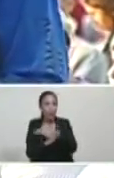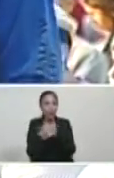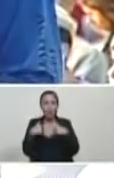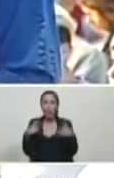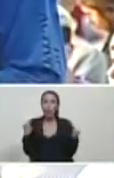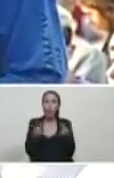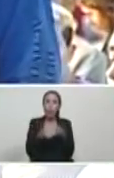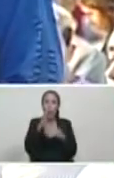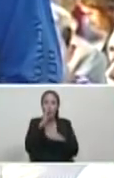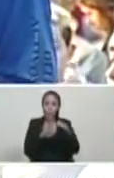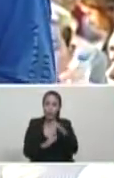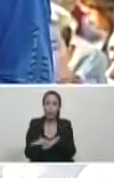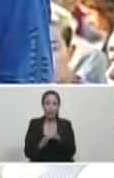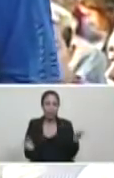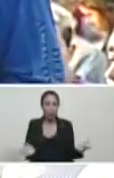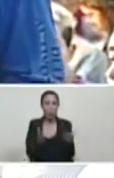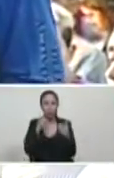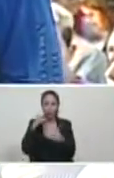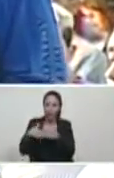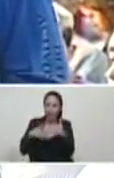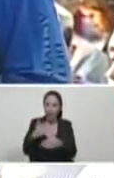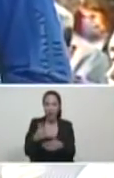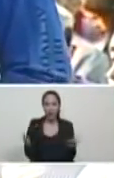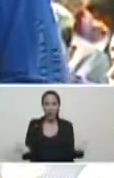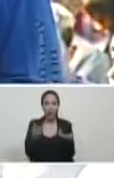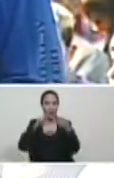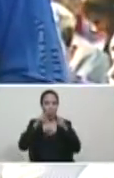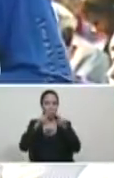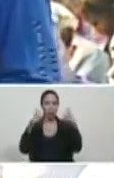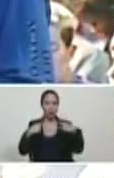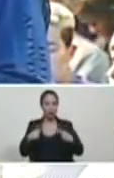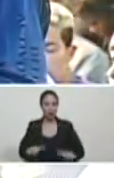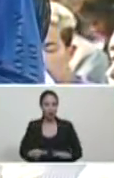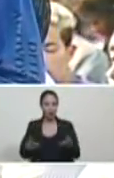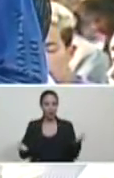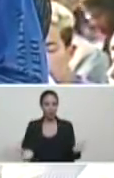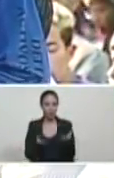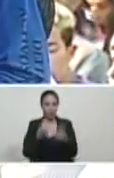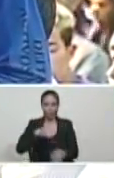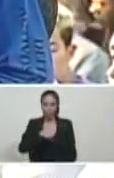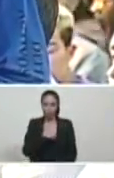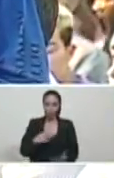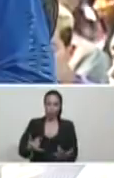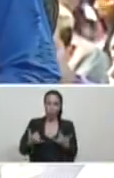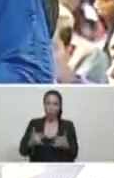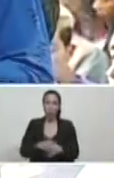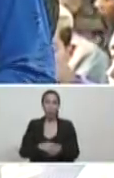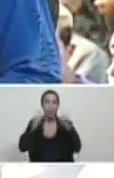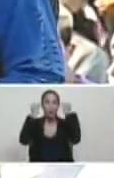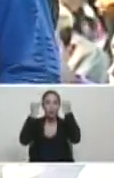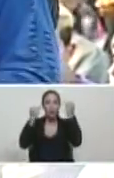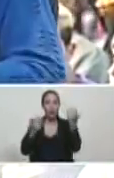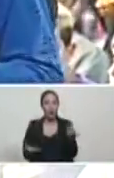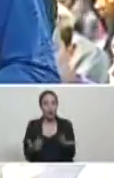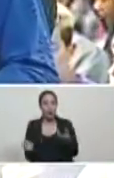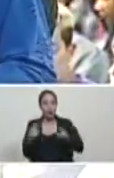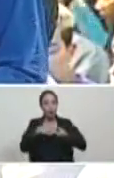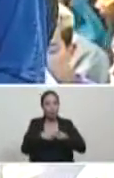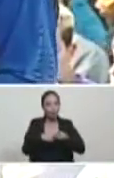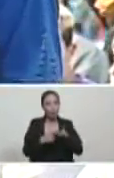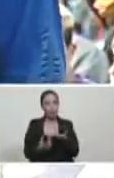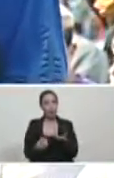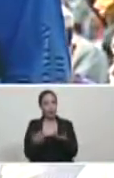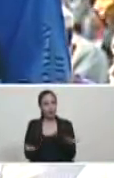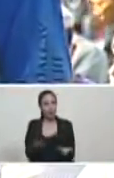que sigamos adelante, porque solo con la paz, solo nosotros generando políticas de inclusión,